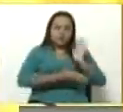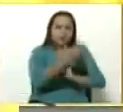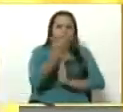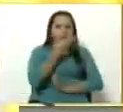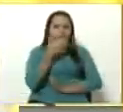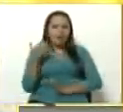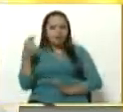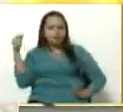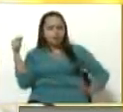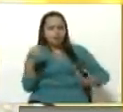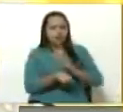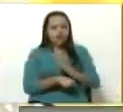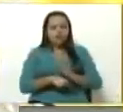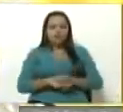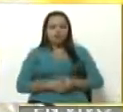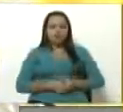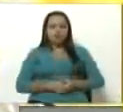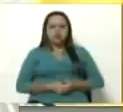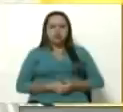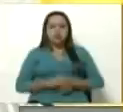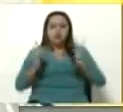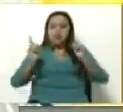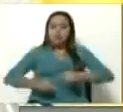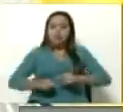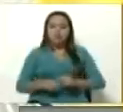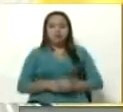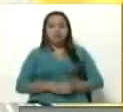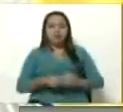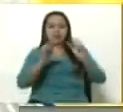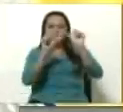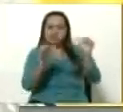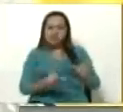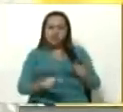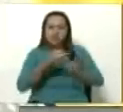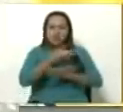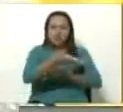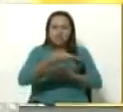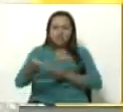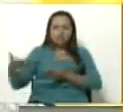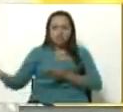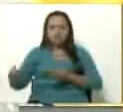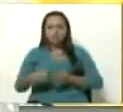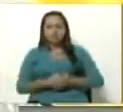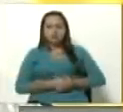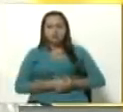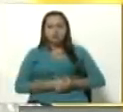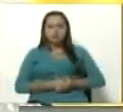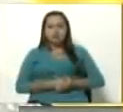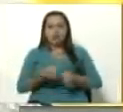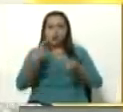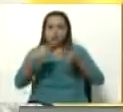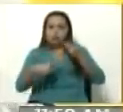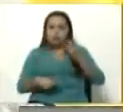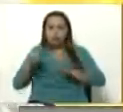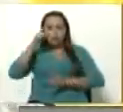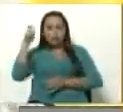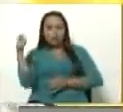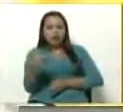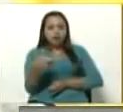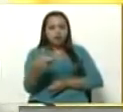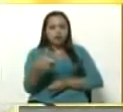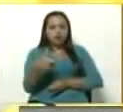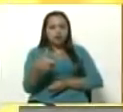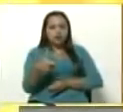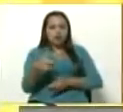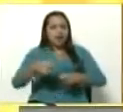a profundizarlo, pero también en el sistema de distribución, por ejemplo, con los productos del Guárico, las tiendas de alimentos